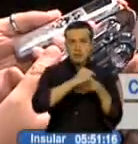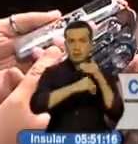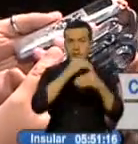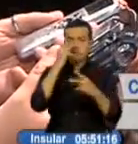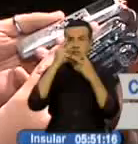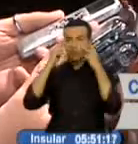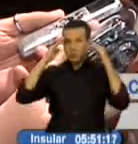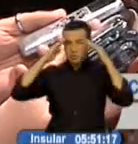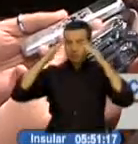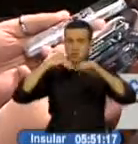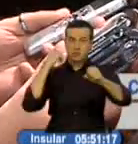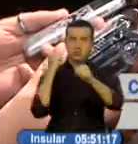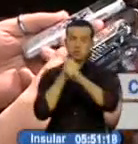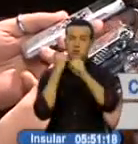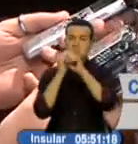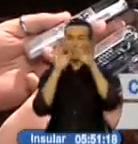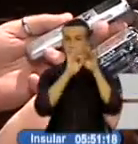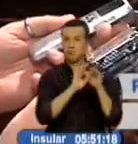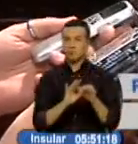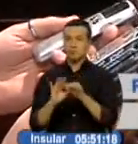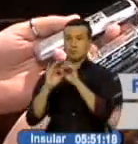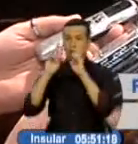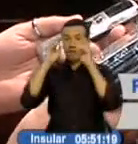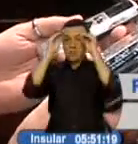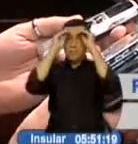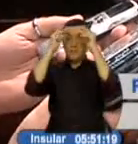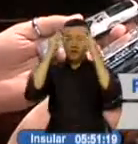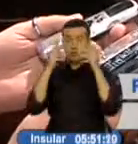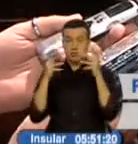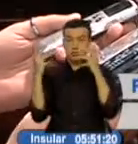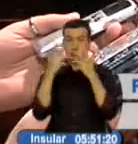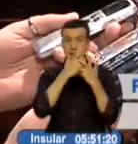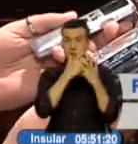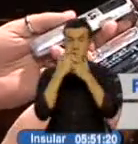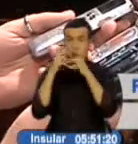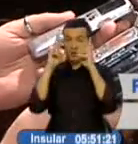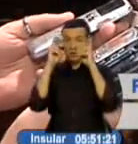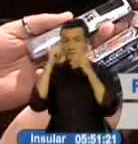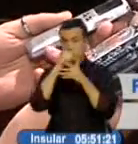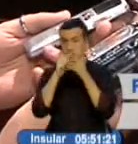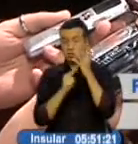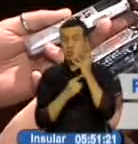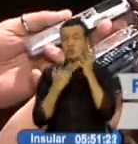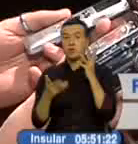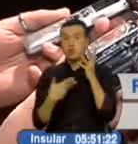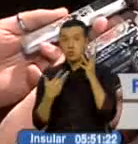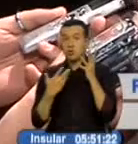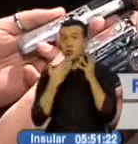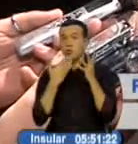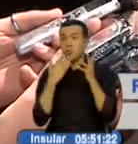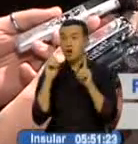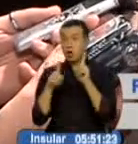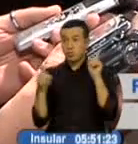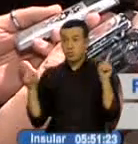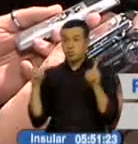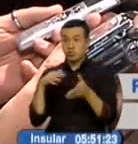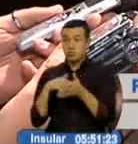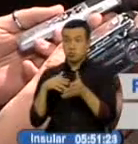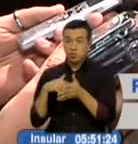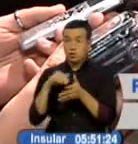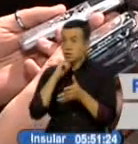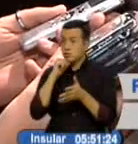de trabajar en conjunto en los temas pedagógicos, en trabajar sobre aspectos que están vinculados con el rezago estudiantil, con el